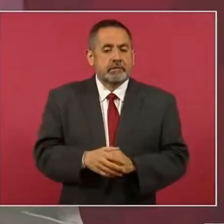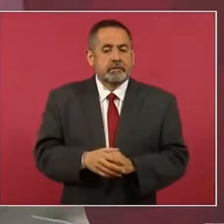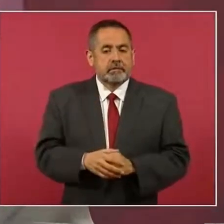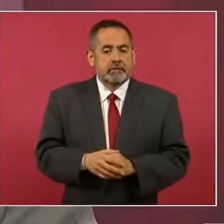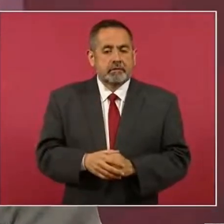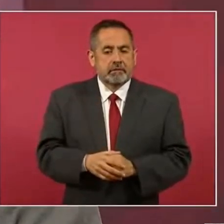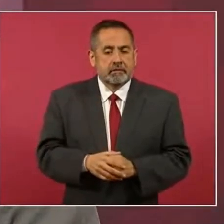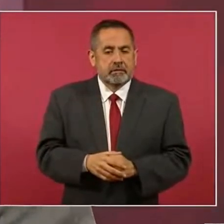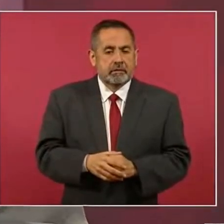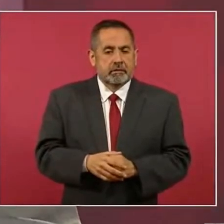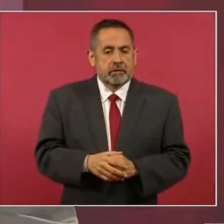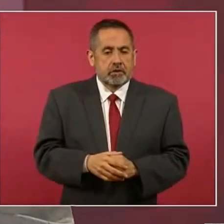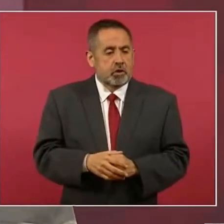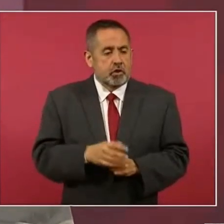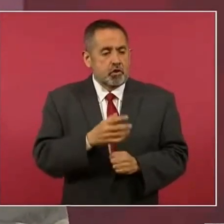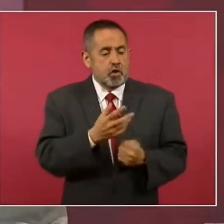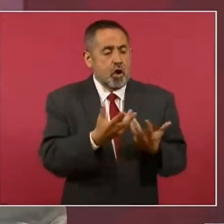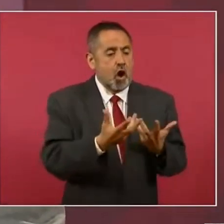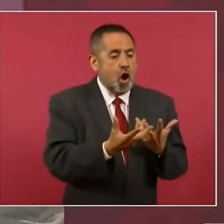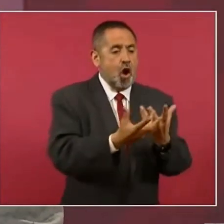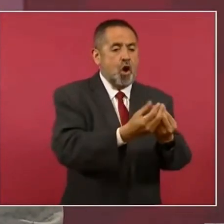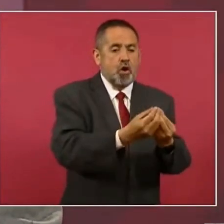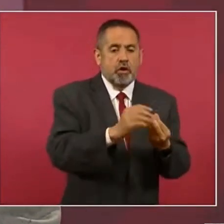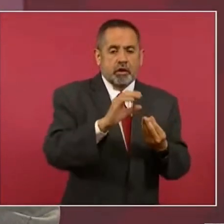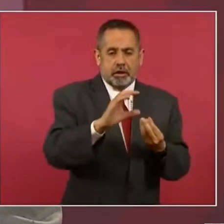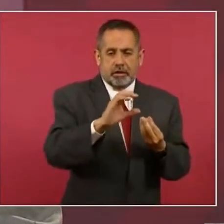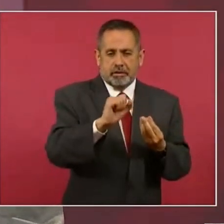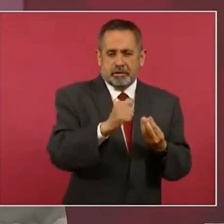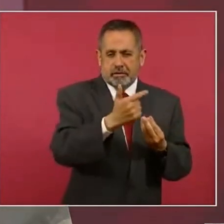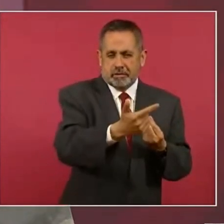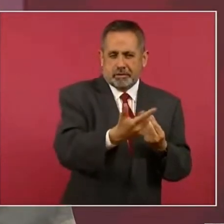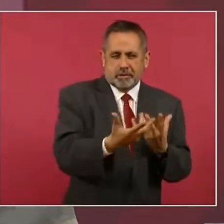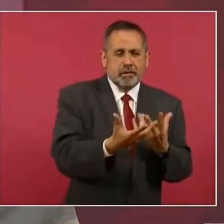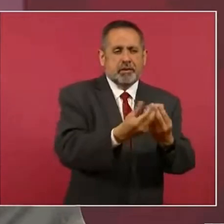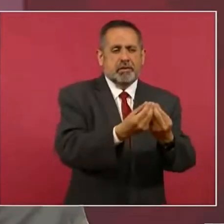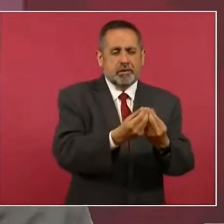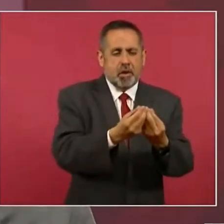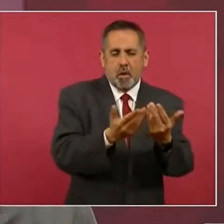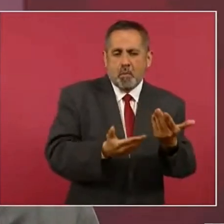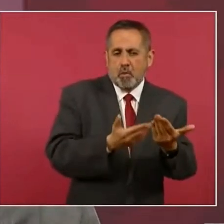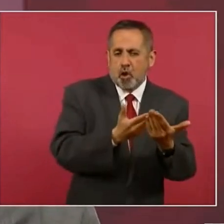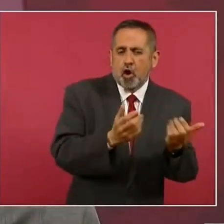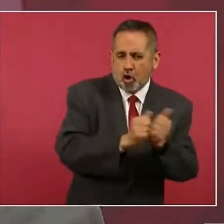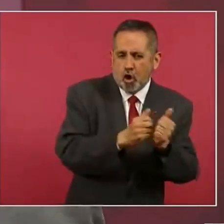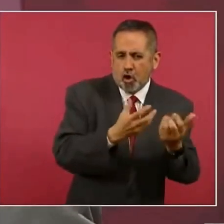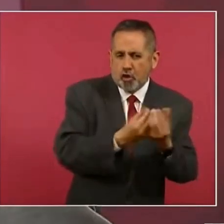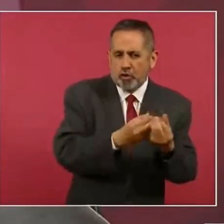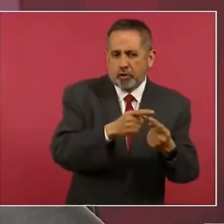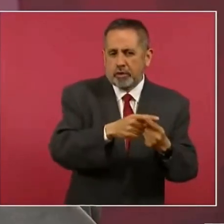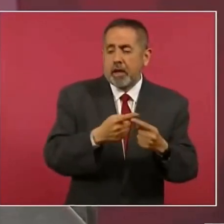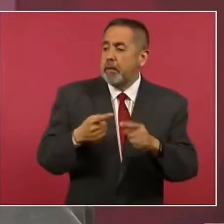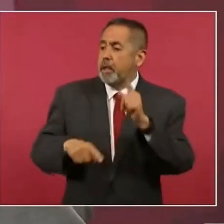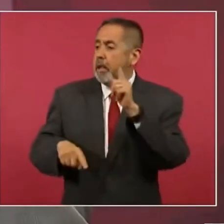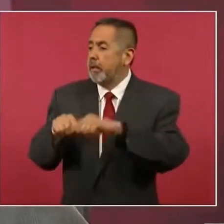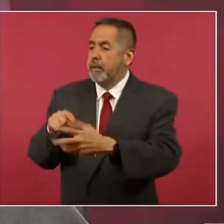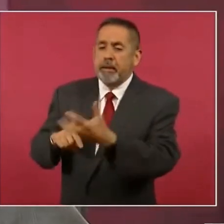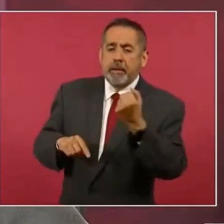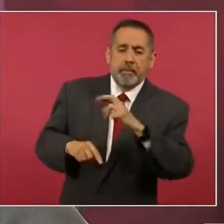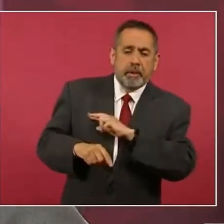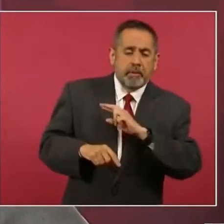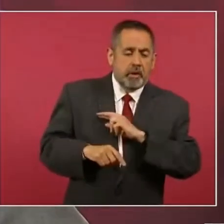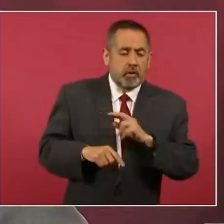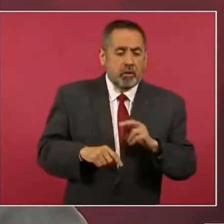nosotros no nos sumamos a Salinas, al proyecto de Salinas, de las privatizaciones.